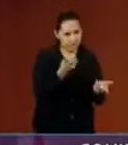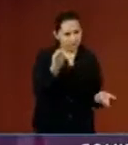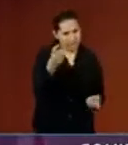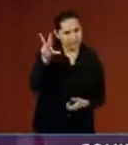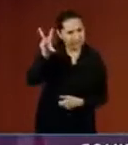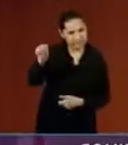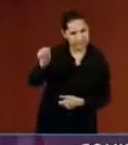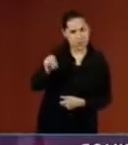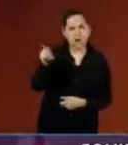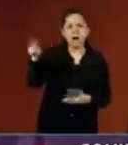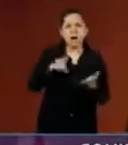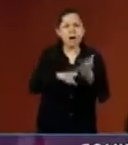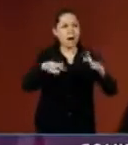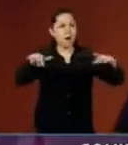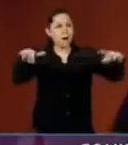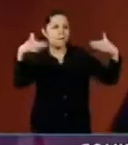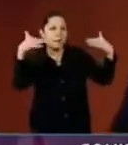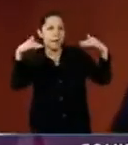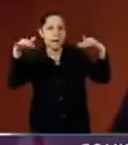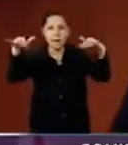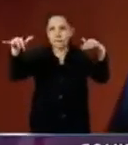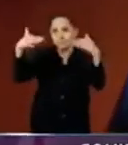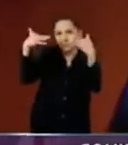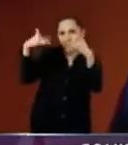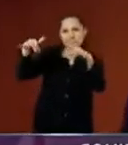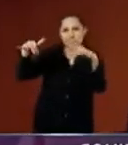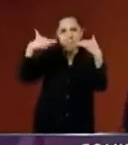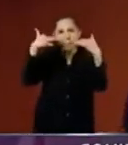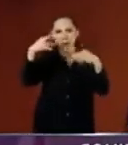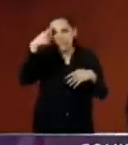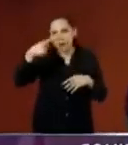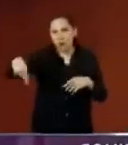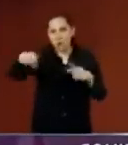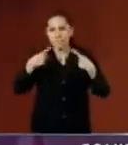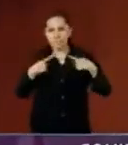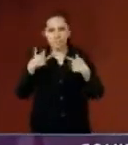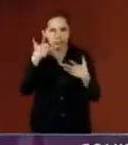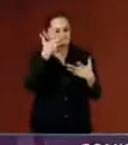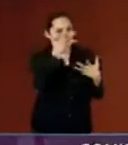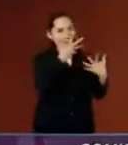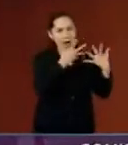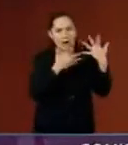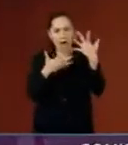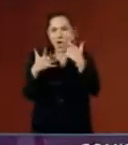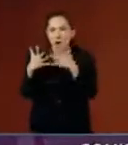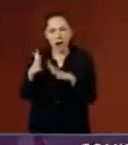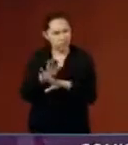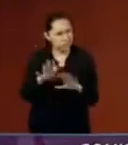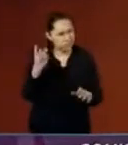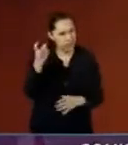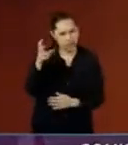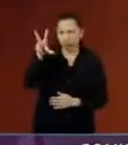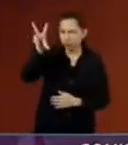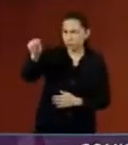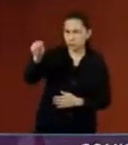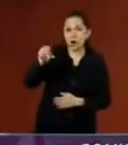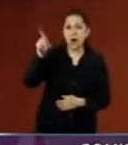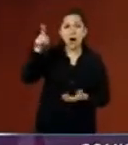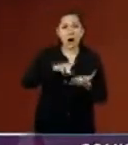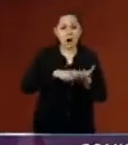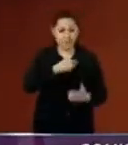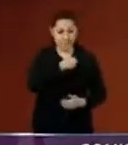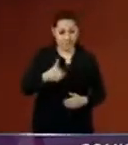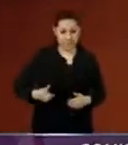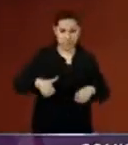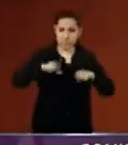mediáticos. No a convertirnos en una oficialía de partes de Palacio Nacional. Sí a buscar y